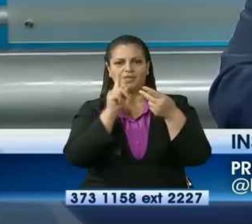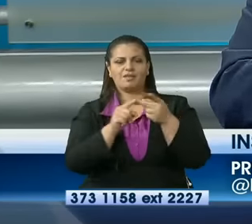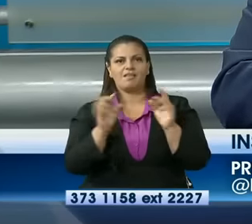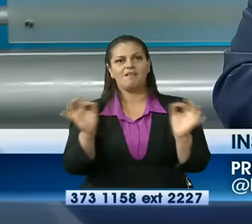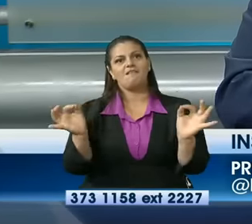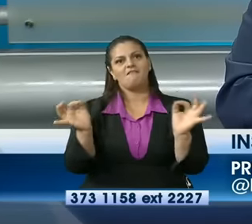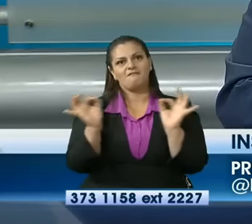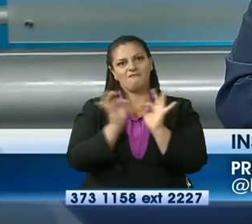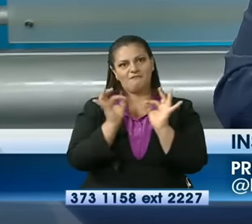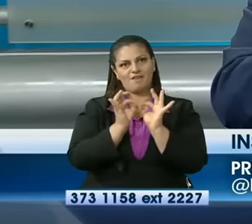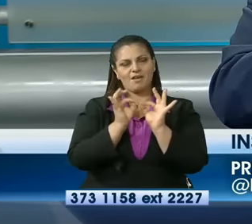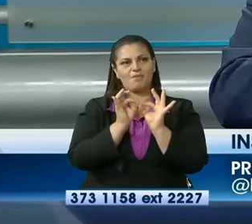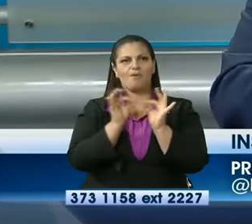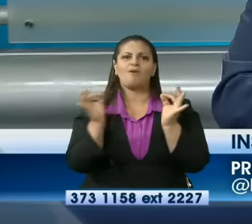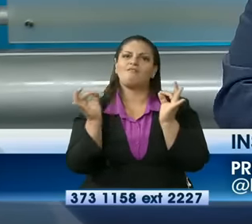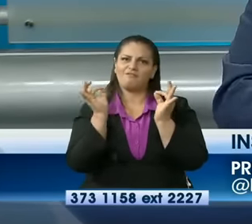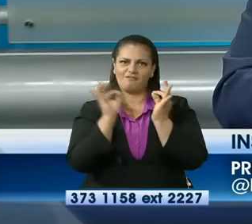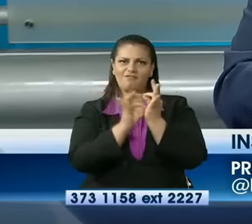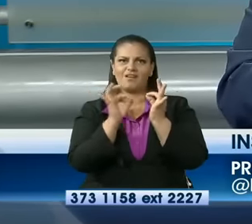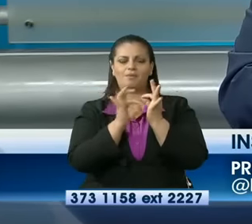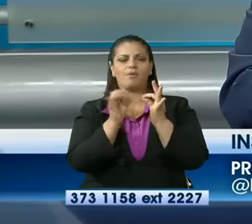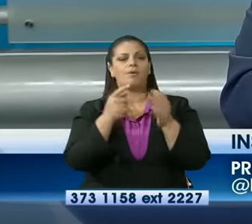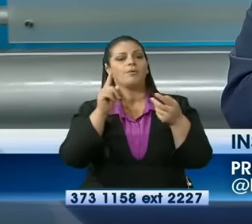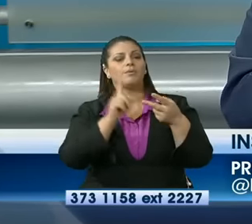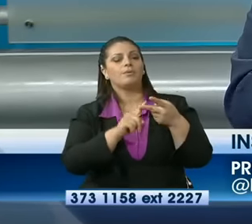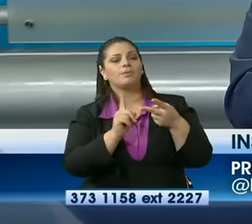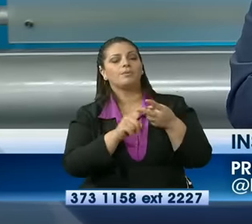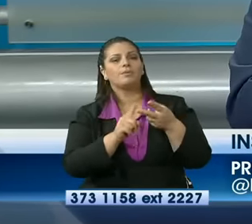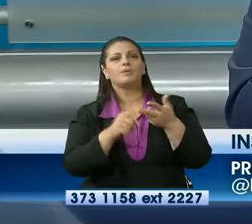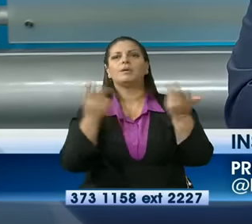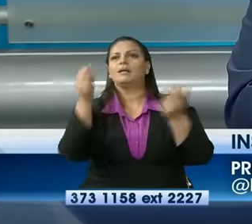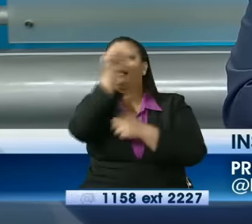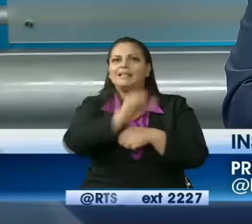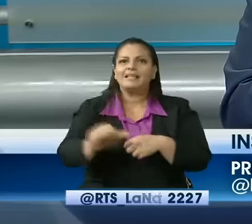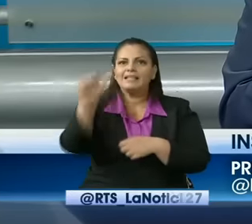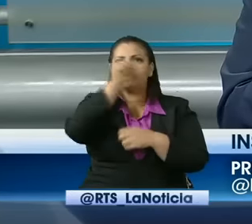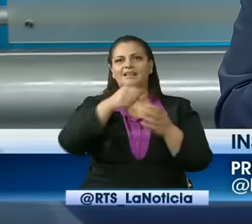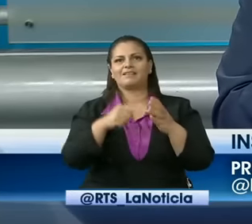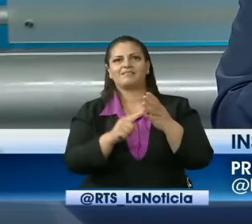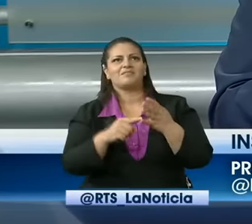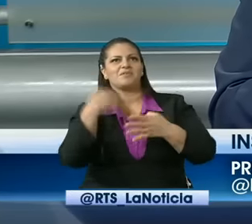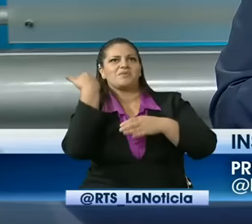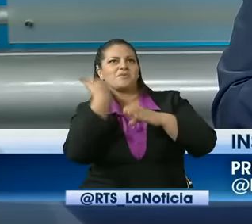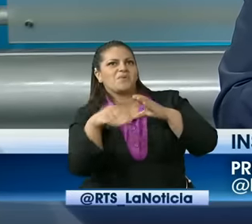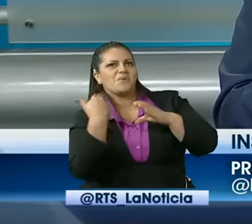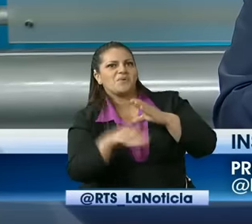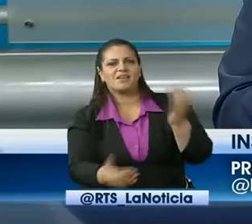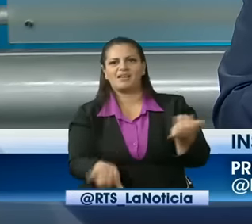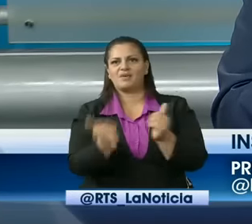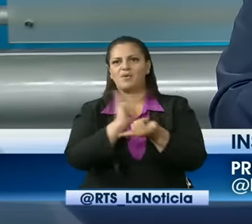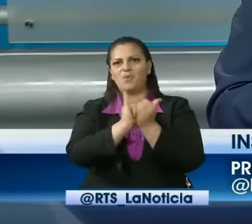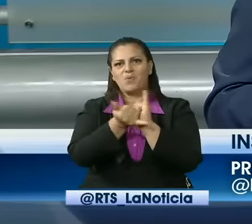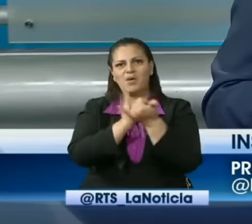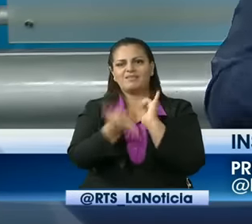Facebook, Instagram, correo, teléfono, venir en persona, WhatsApp,